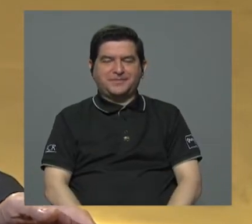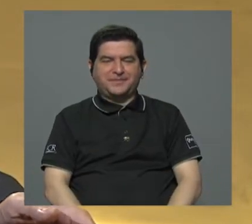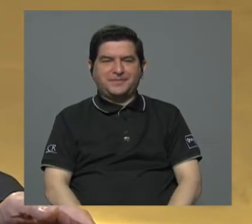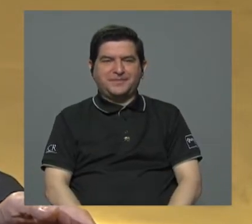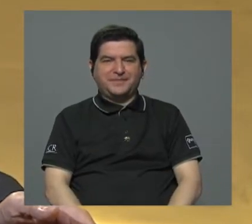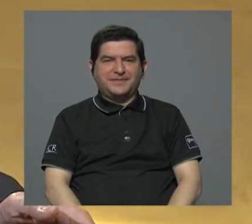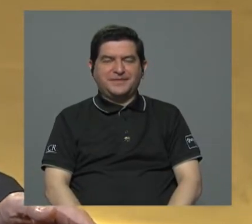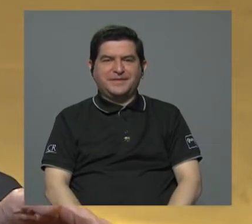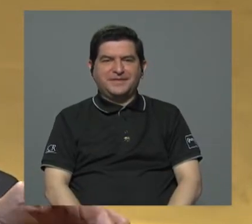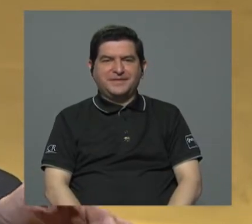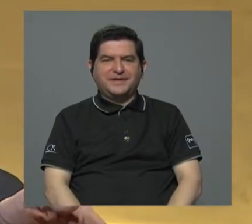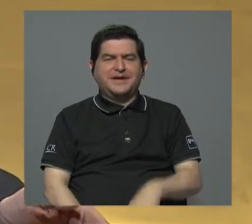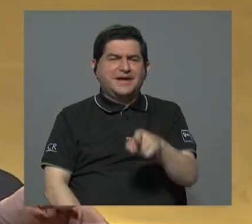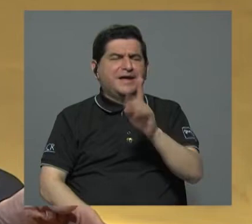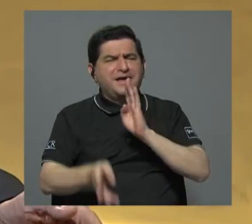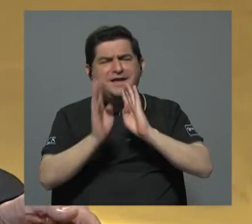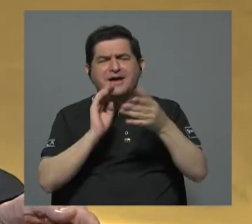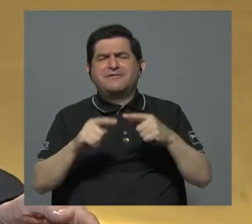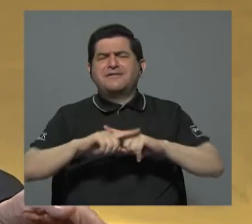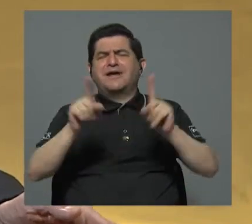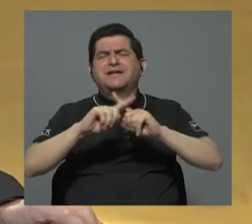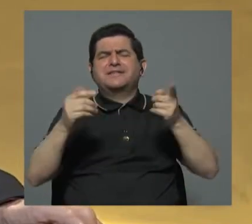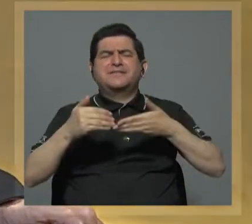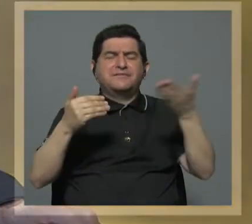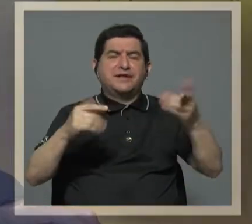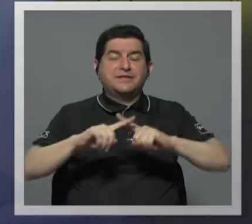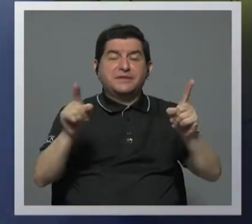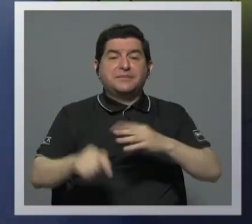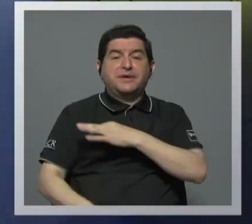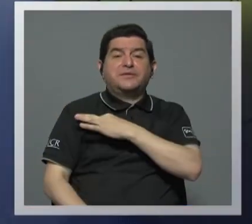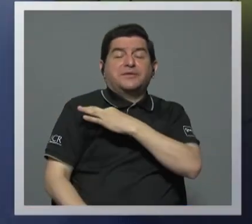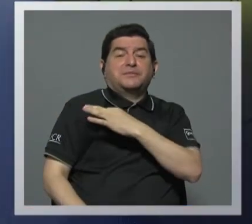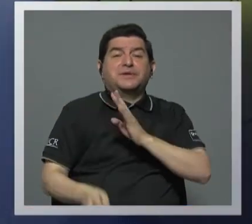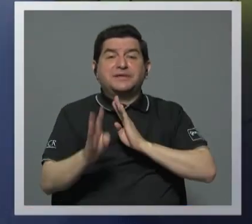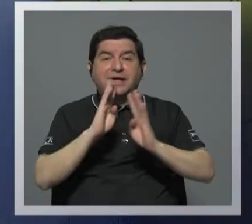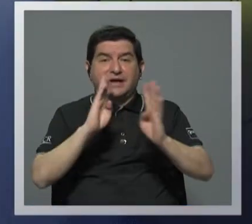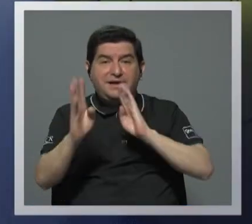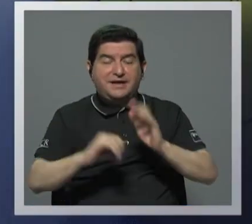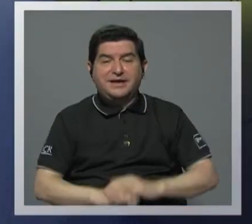Podría la doctora hablar de muchas cosas, pero la hemos invitado a que nos hable